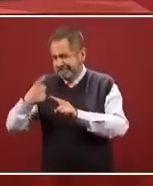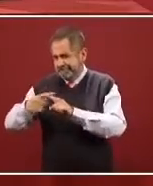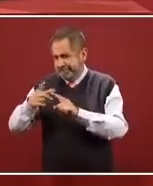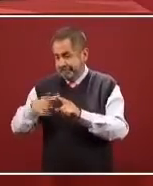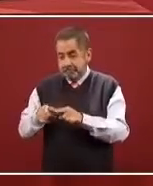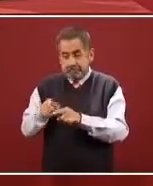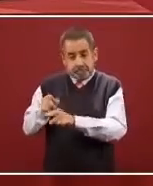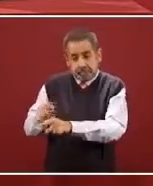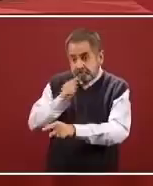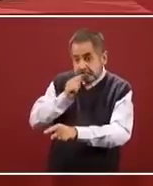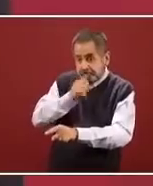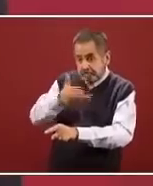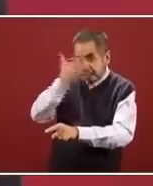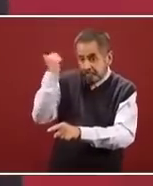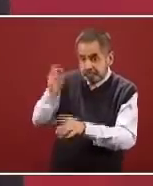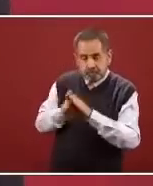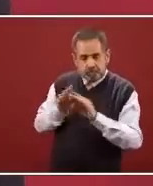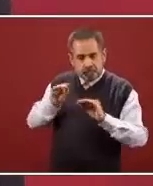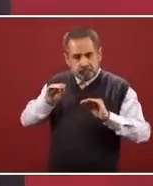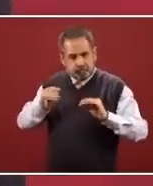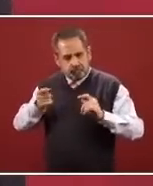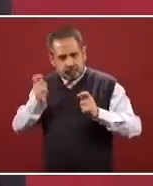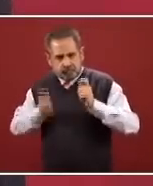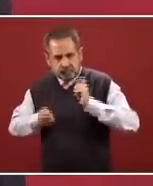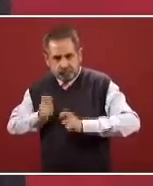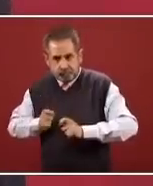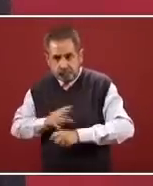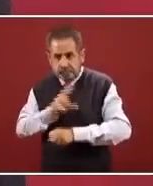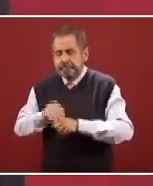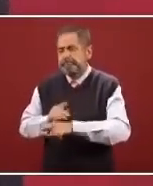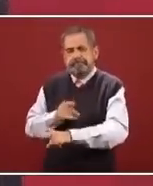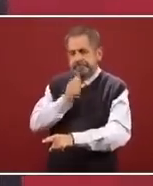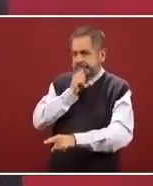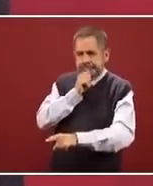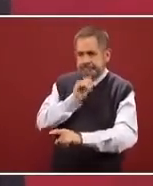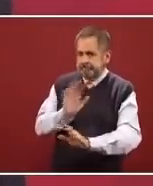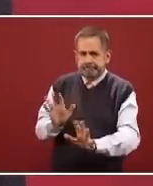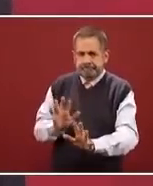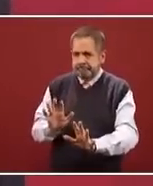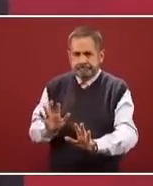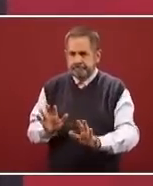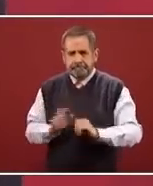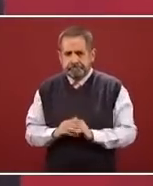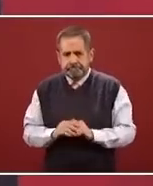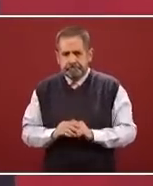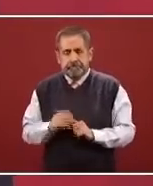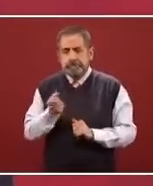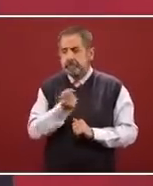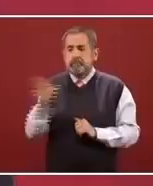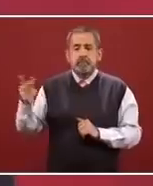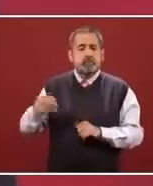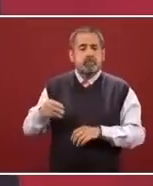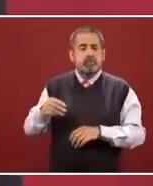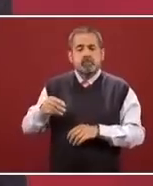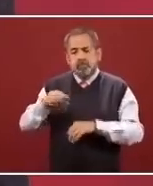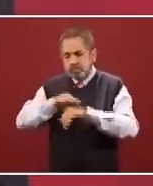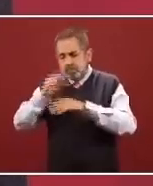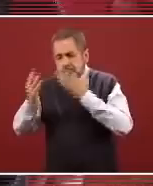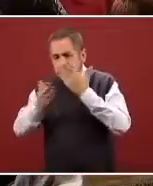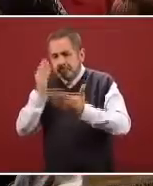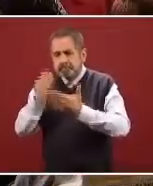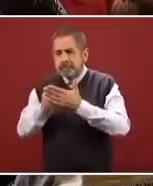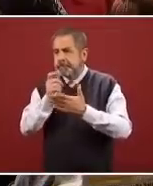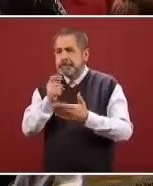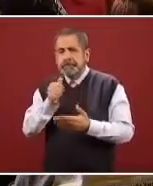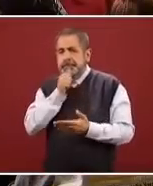Por tanto, quien no cumpla con la capacitación adecuada, pues sean internos de pregrado o no sean internos de